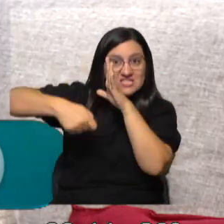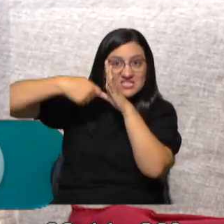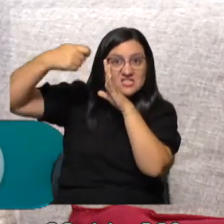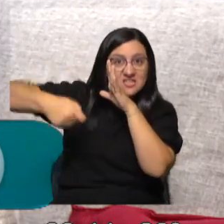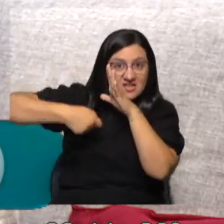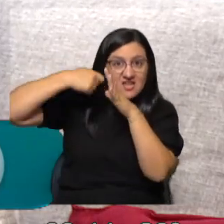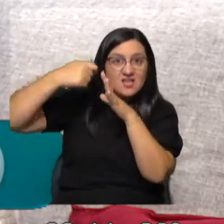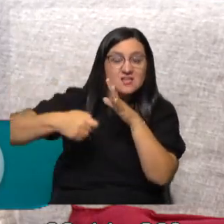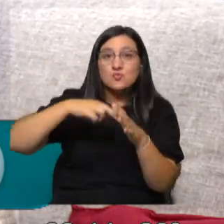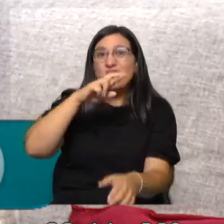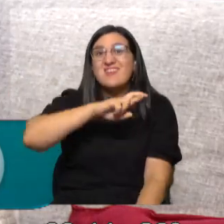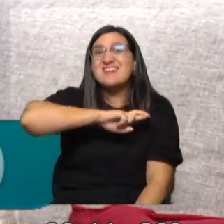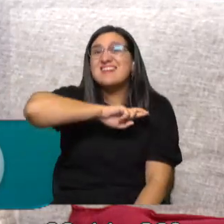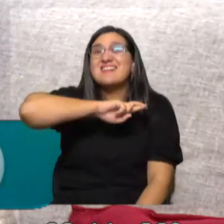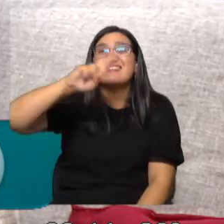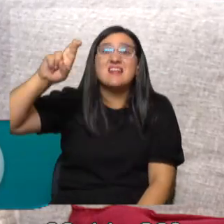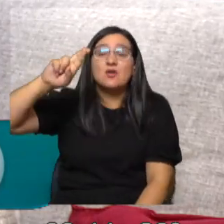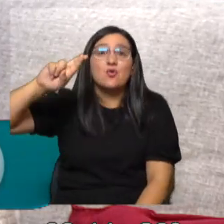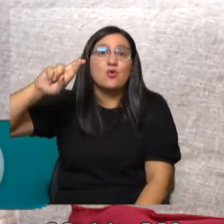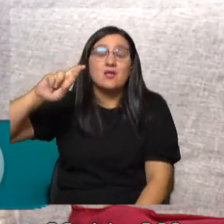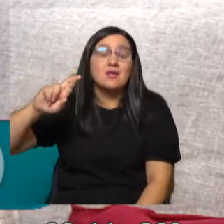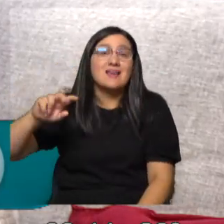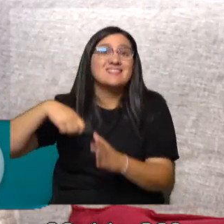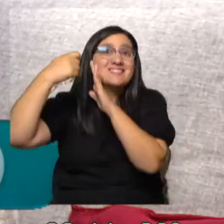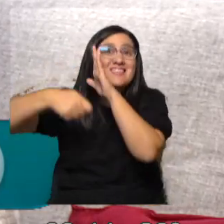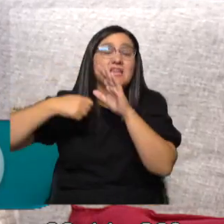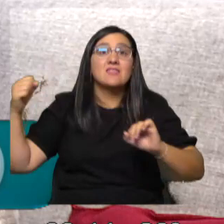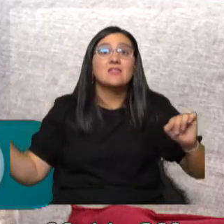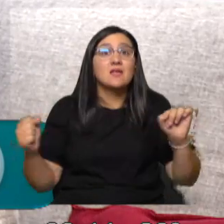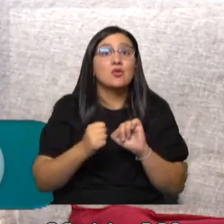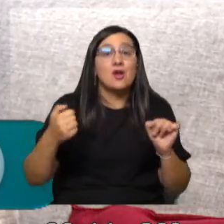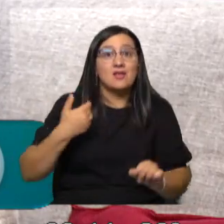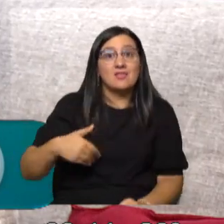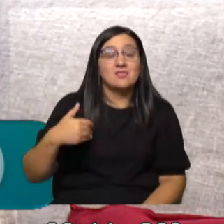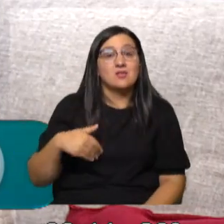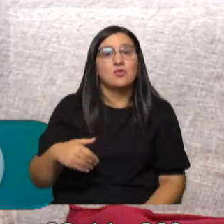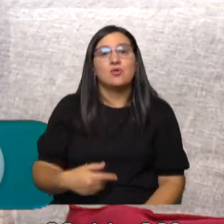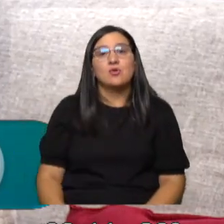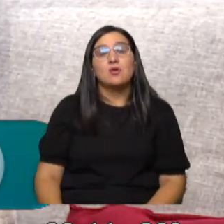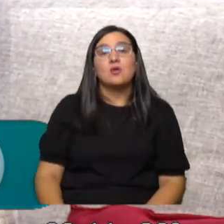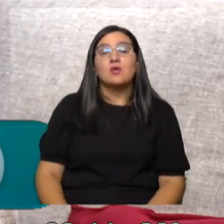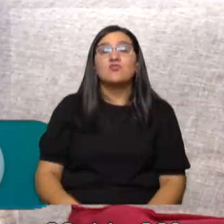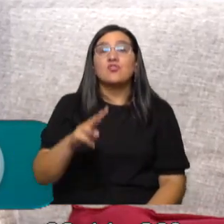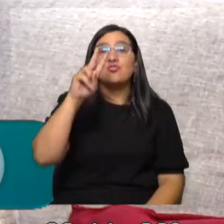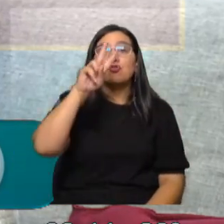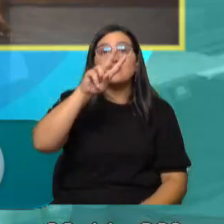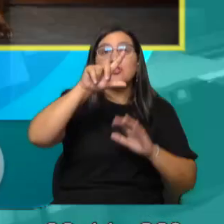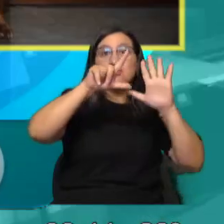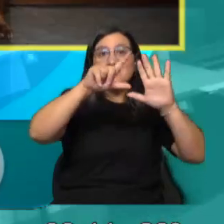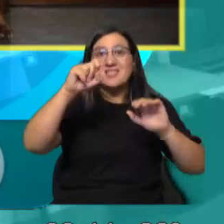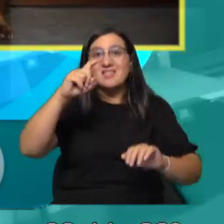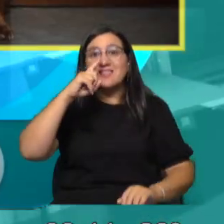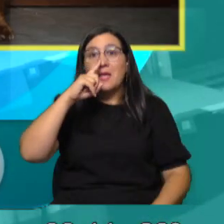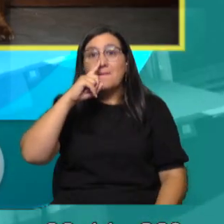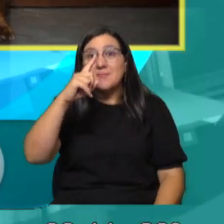récord histórico en el cine de terror argentino, que son 270.000 espectadores. Una locura. En